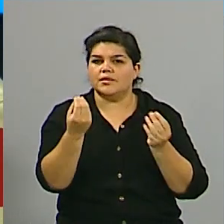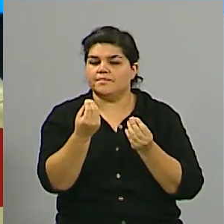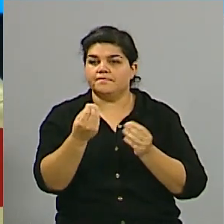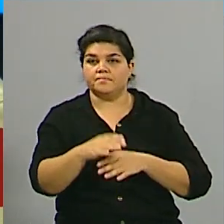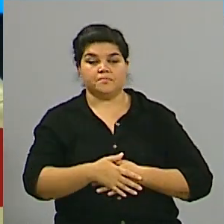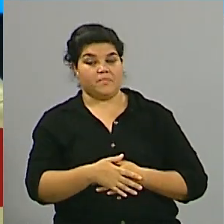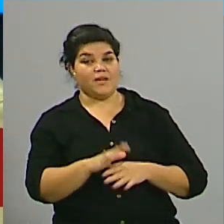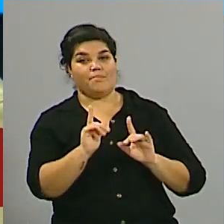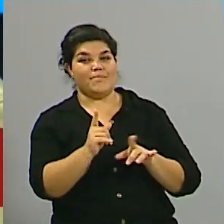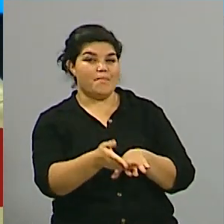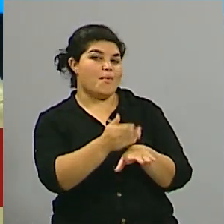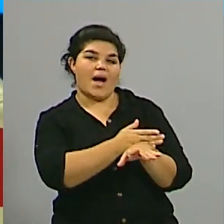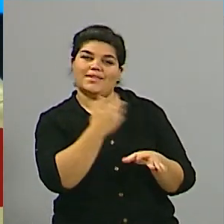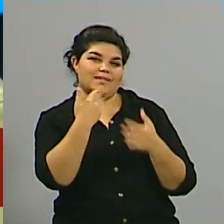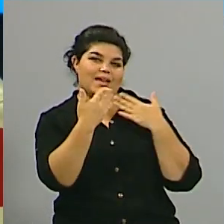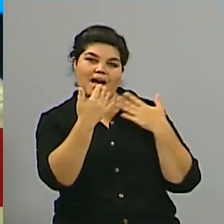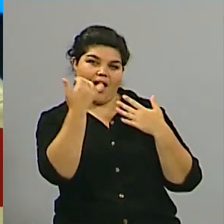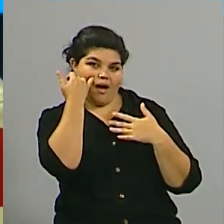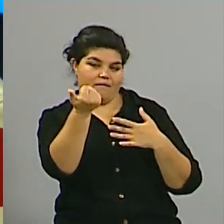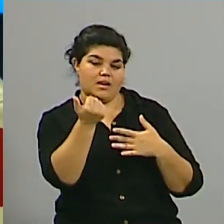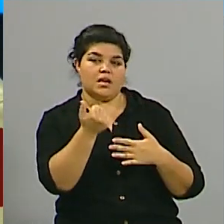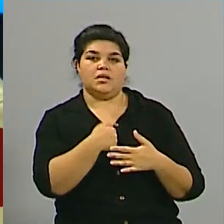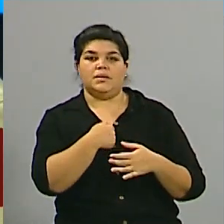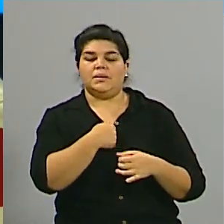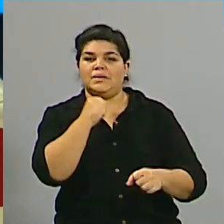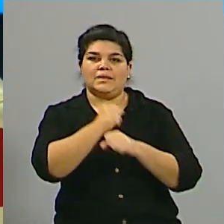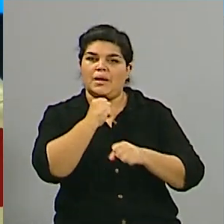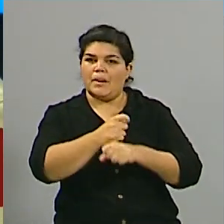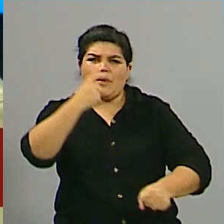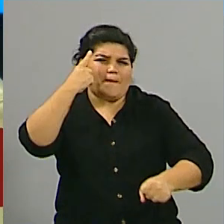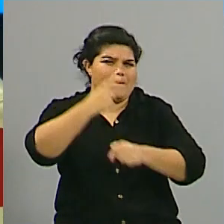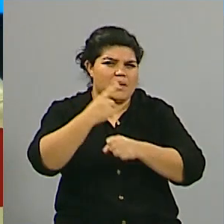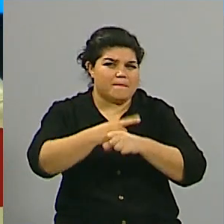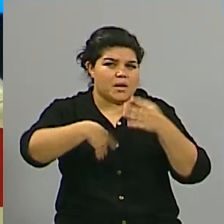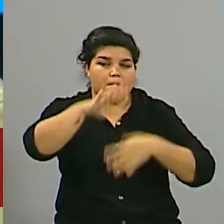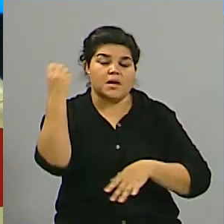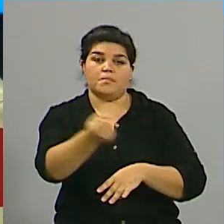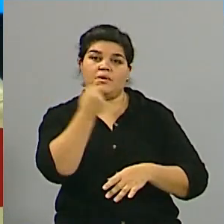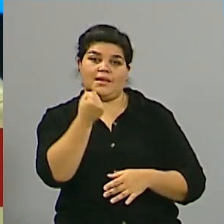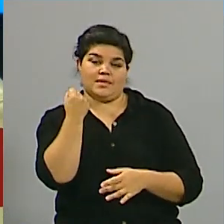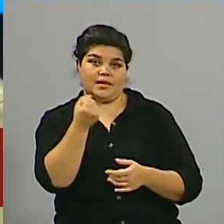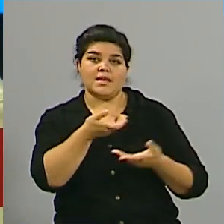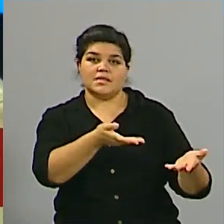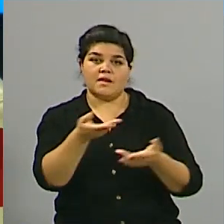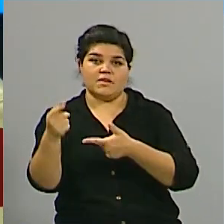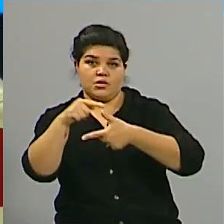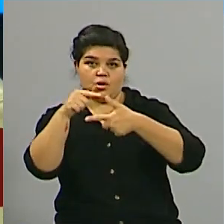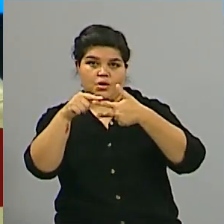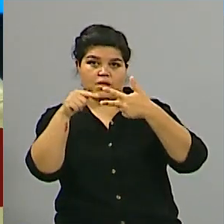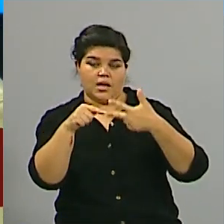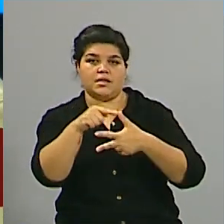tarea, lo hablábamos recién, retomar los servicios básicos que tiene para que prestar el municipio. Alumbrado, barrido y limpieza,